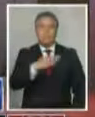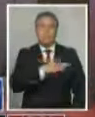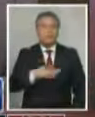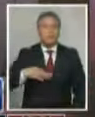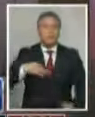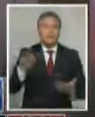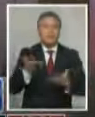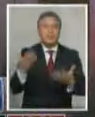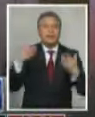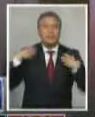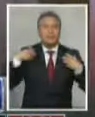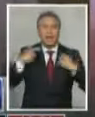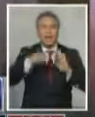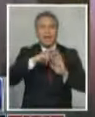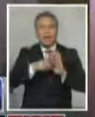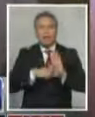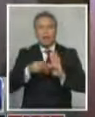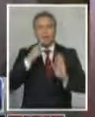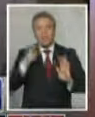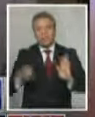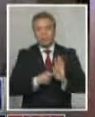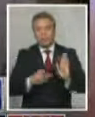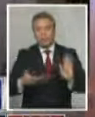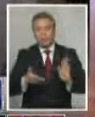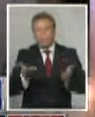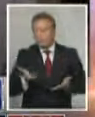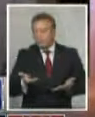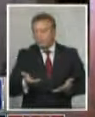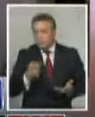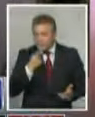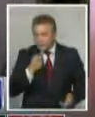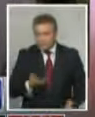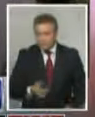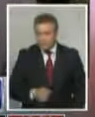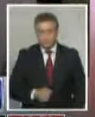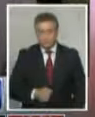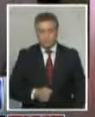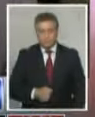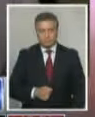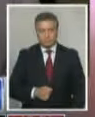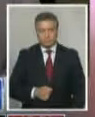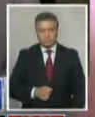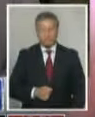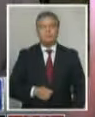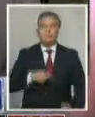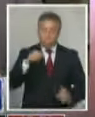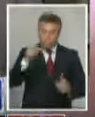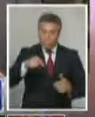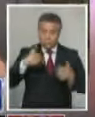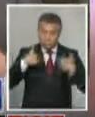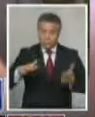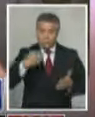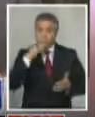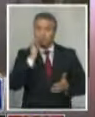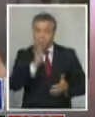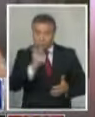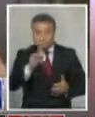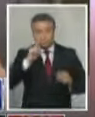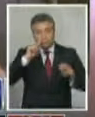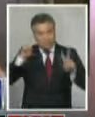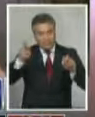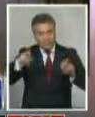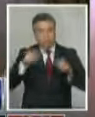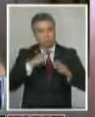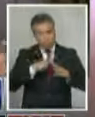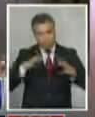reforma tributaria en esta incertidumbre de los inversionistas? Bueno, lo que hemos dicho en esta materia ha sido muy clara. No